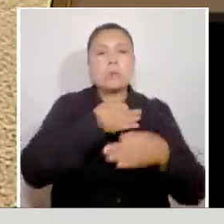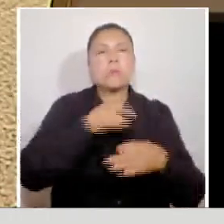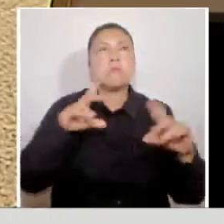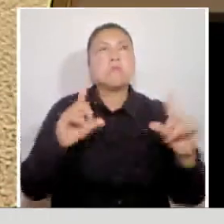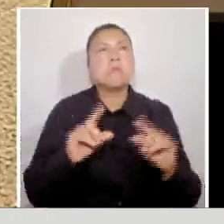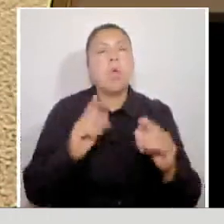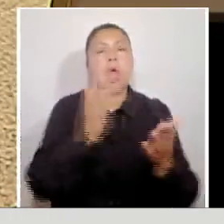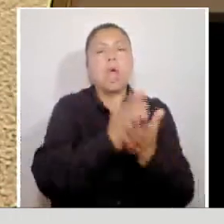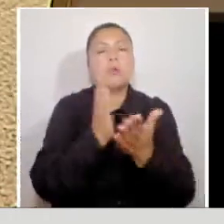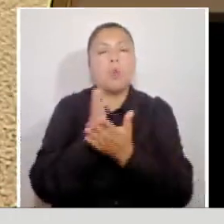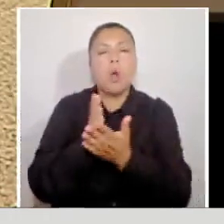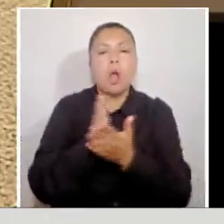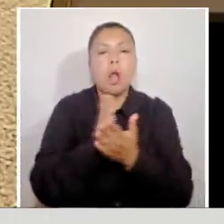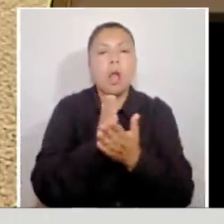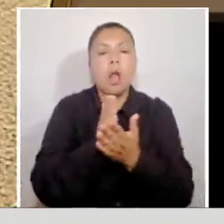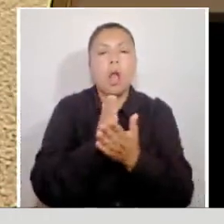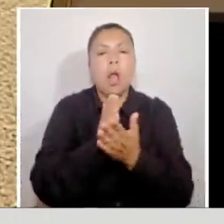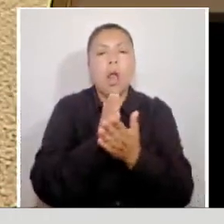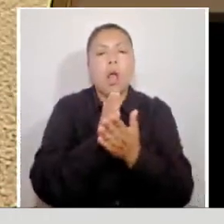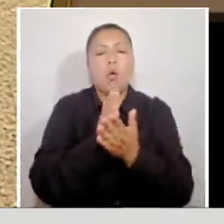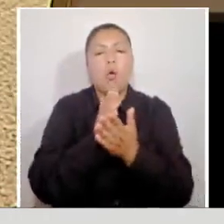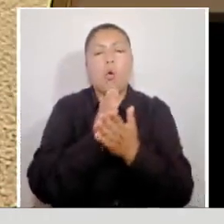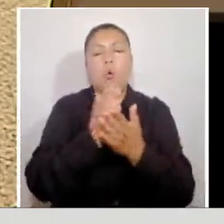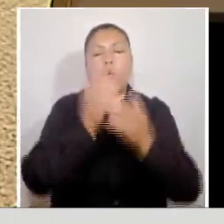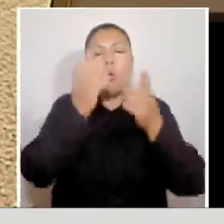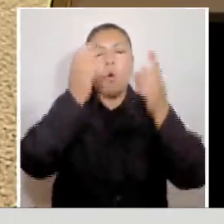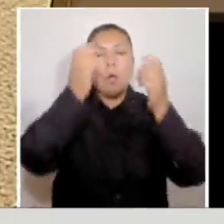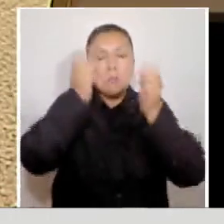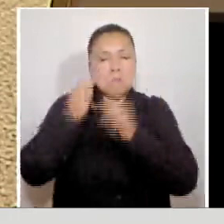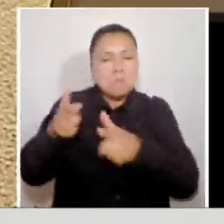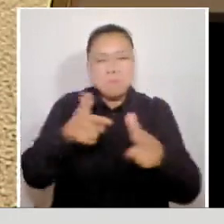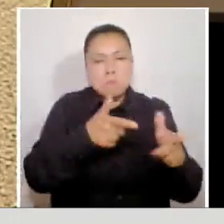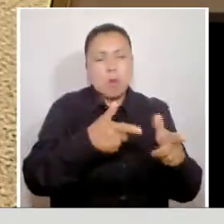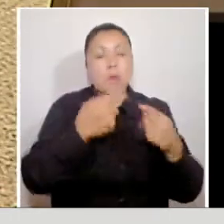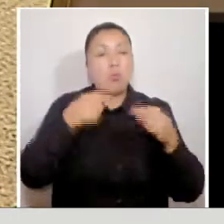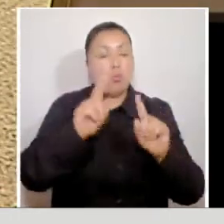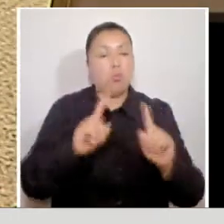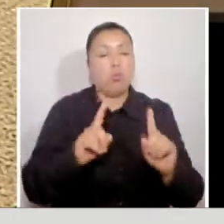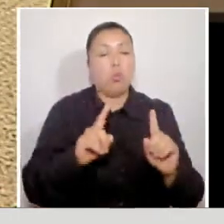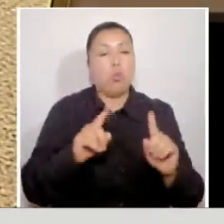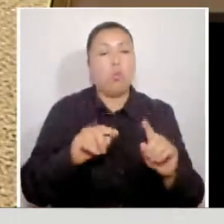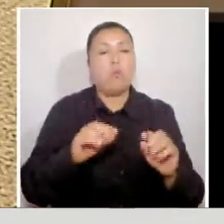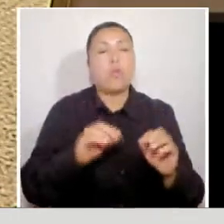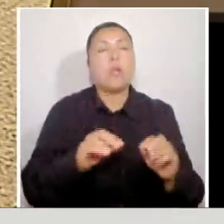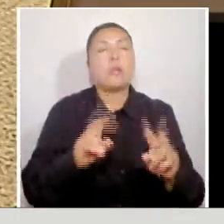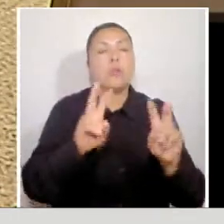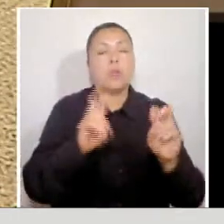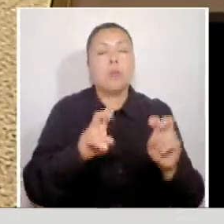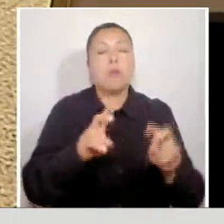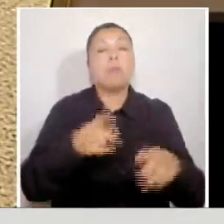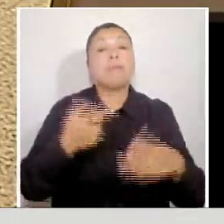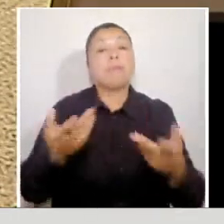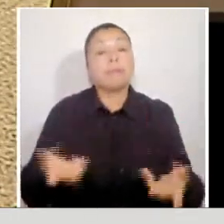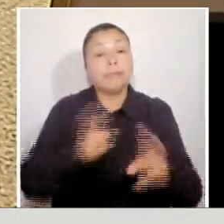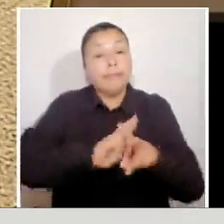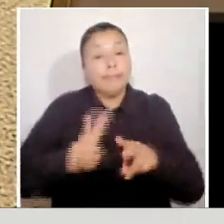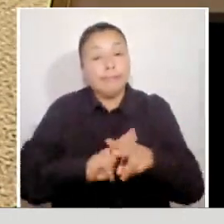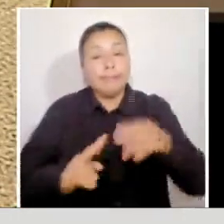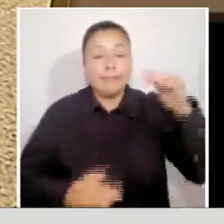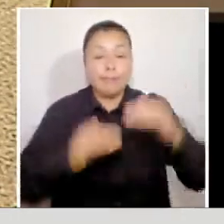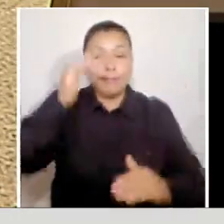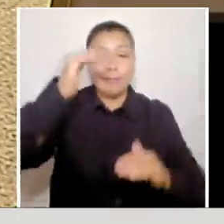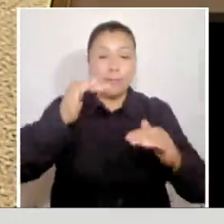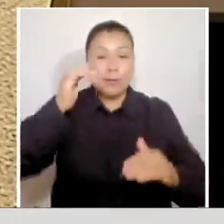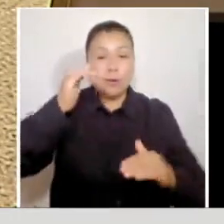de de guerrillas por lo tanto esto todavía es un resabio de un tema autoritario y que generó una desigualdad en el